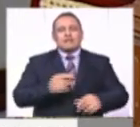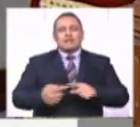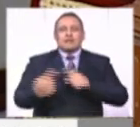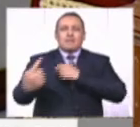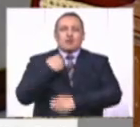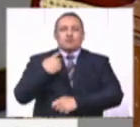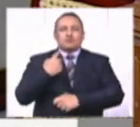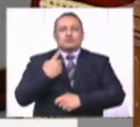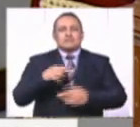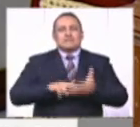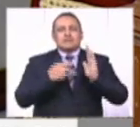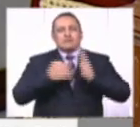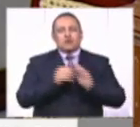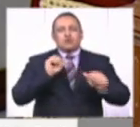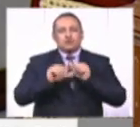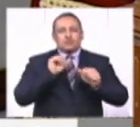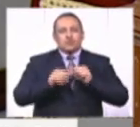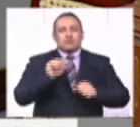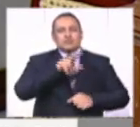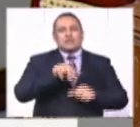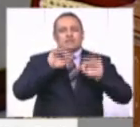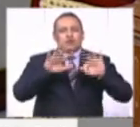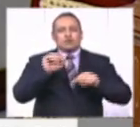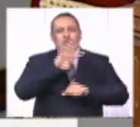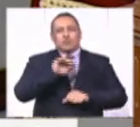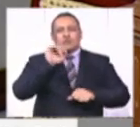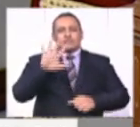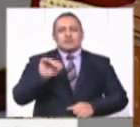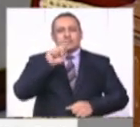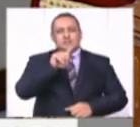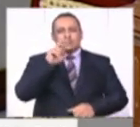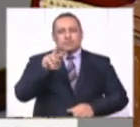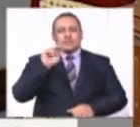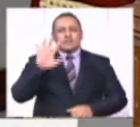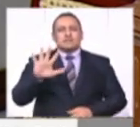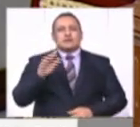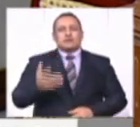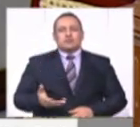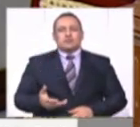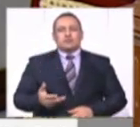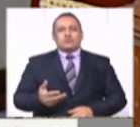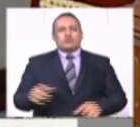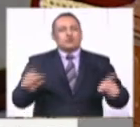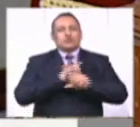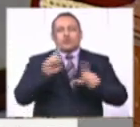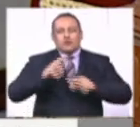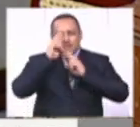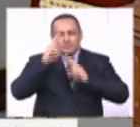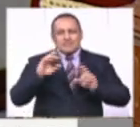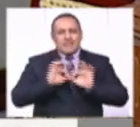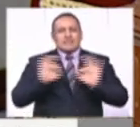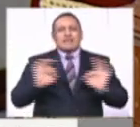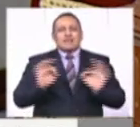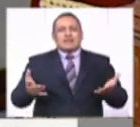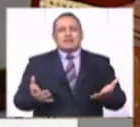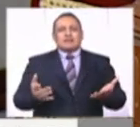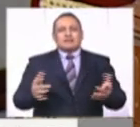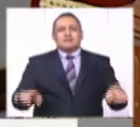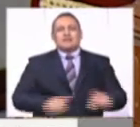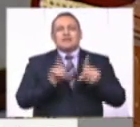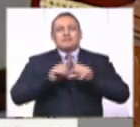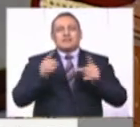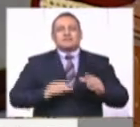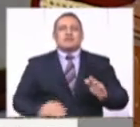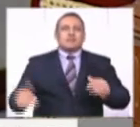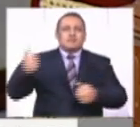acusan o sea los artículos 38 45 y 125 no respeta nada de eso va